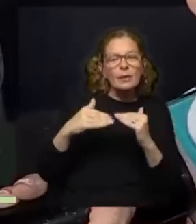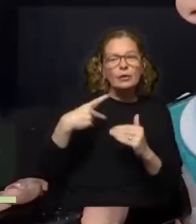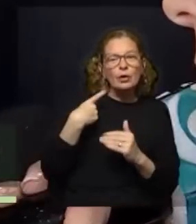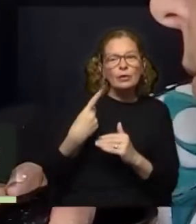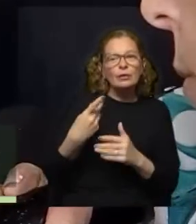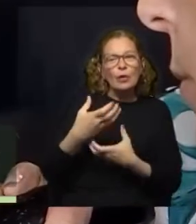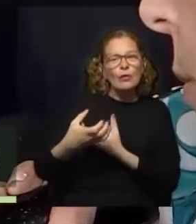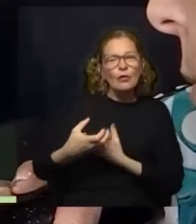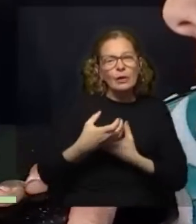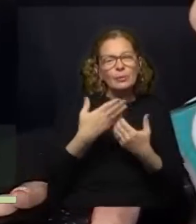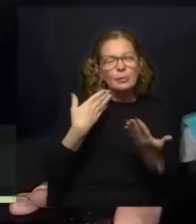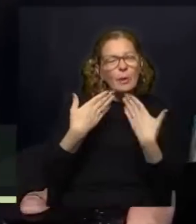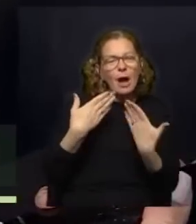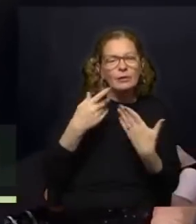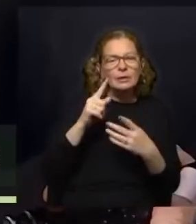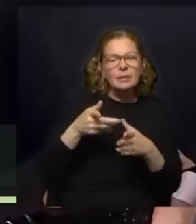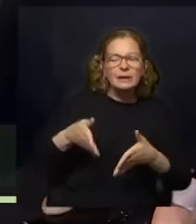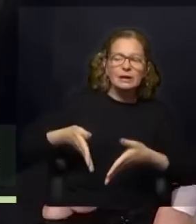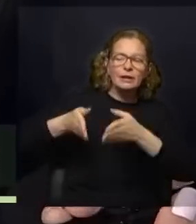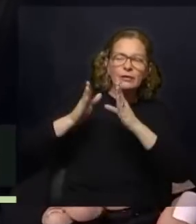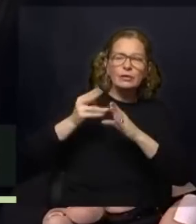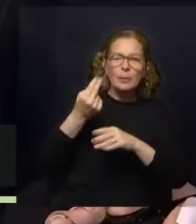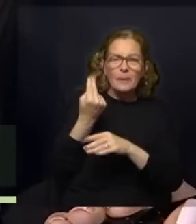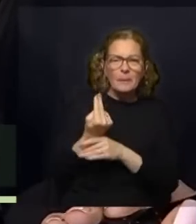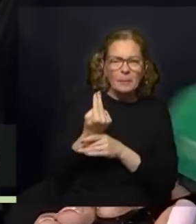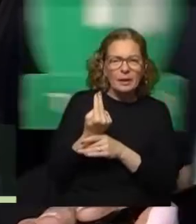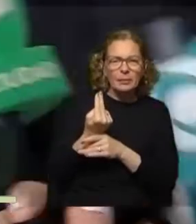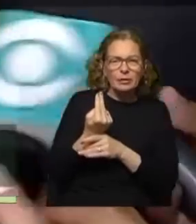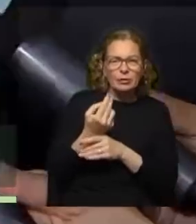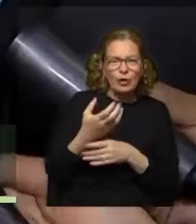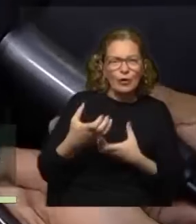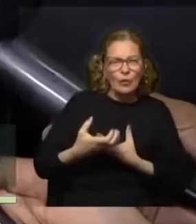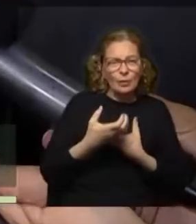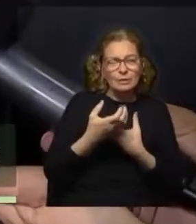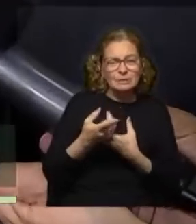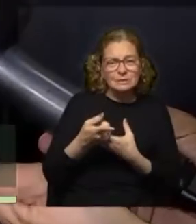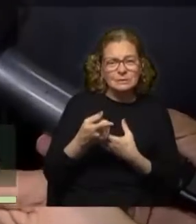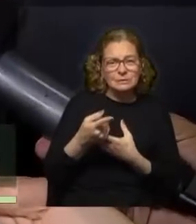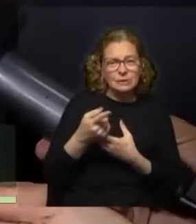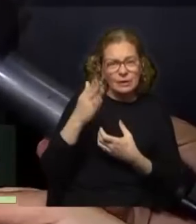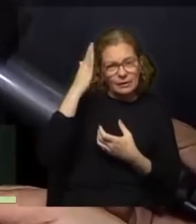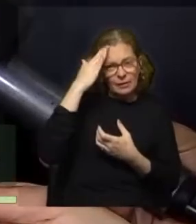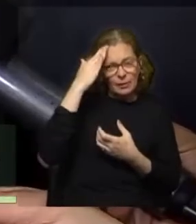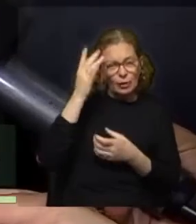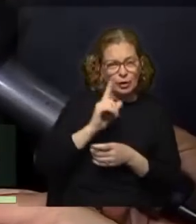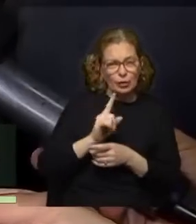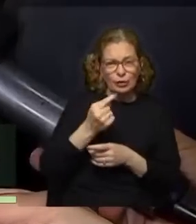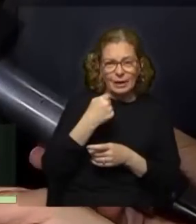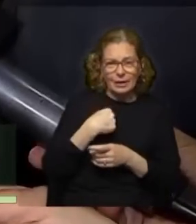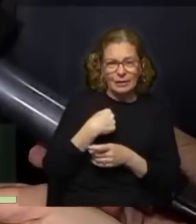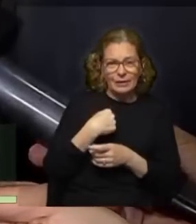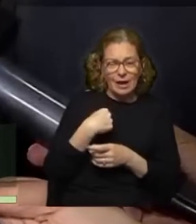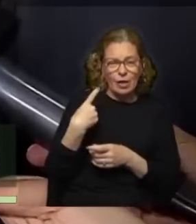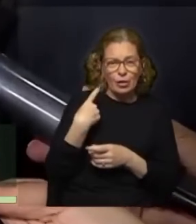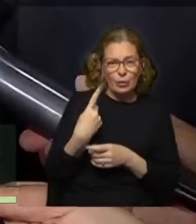bomberos este pudieron constatar si el edificio tenía habilitación o no la definitiva sabemos que no lo que nos decían los